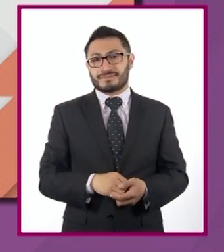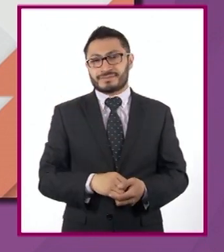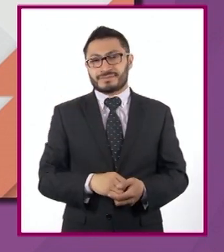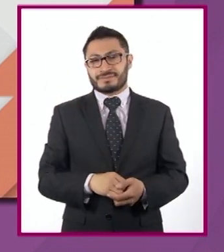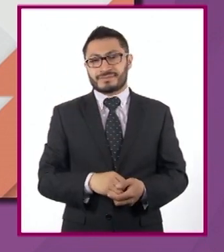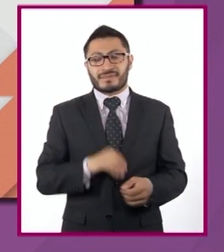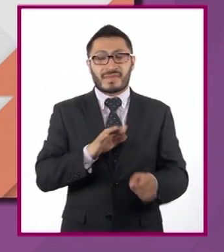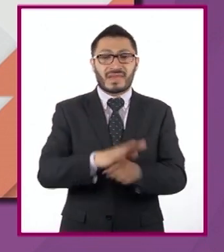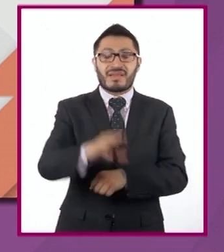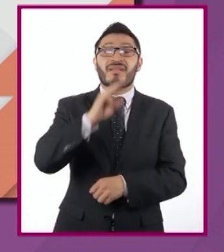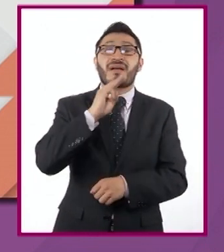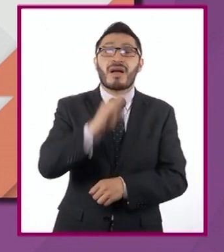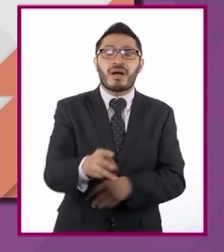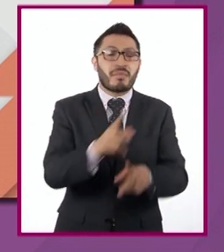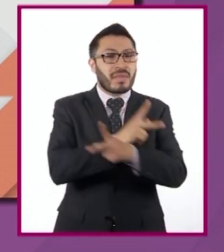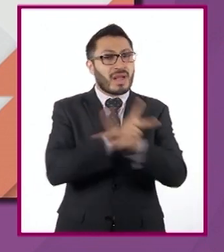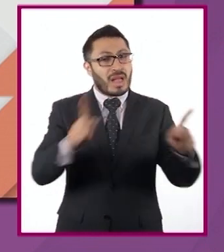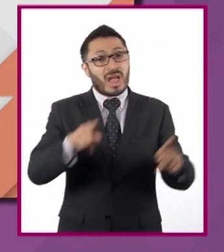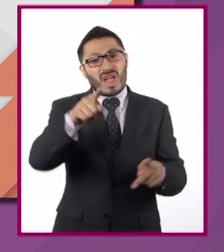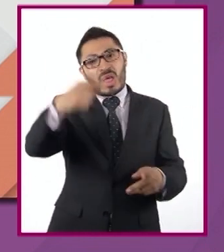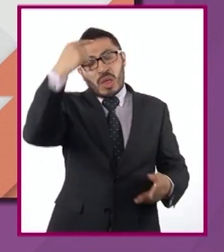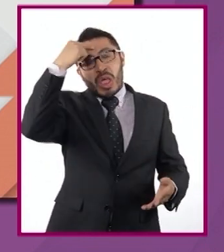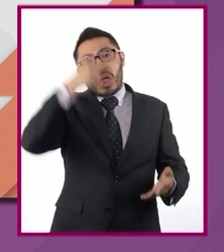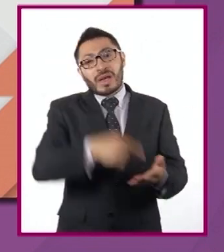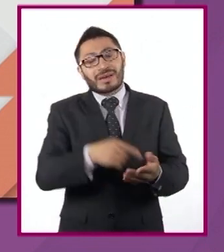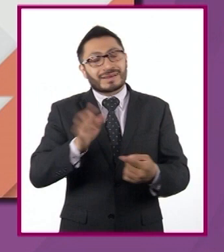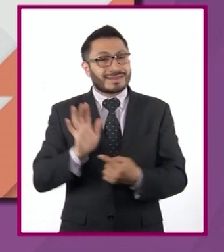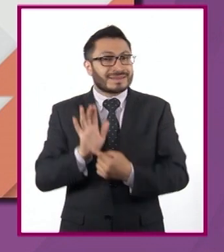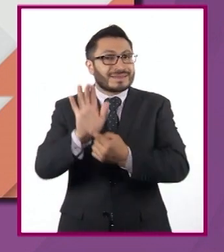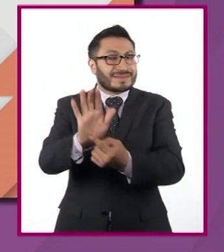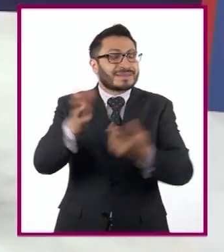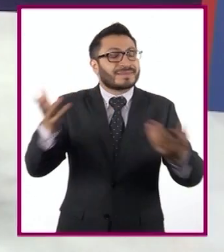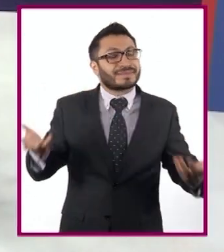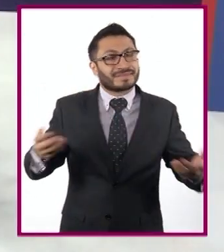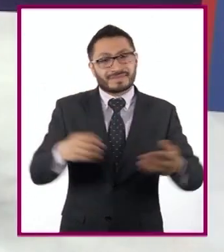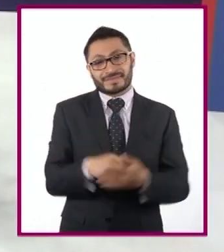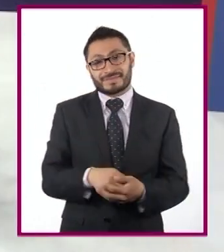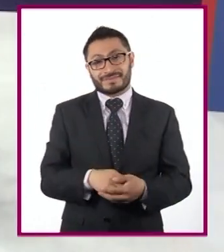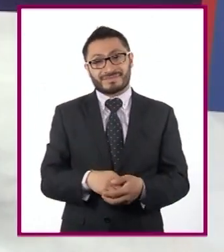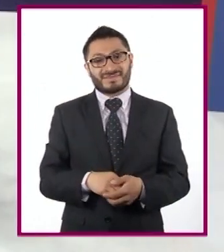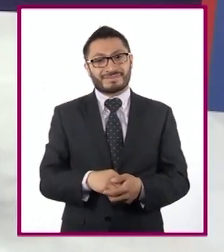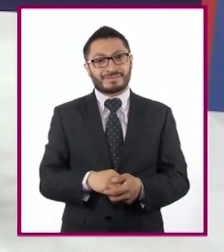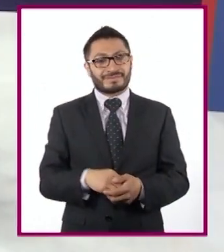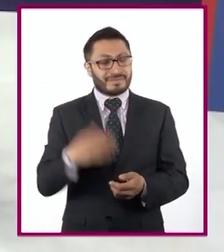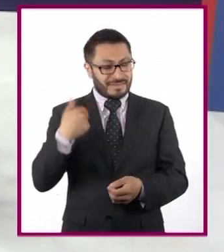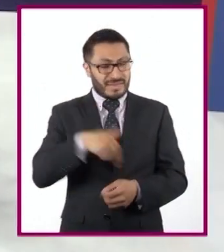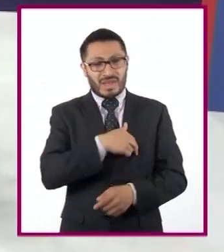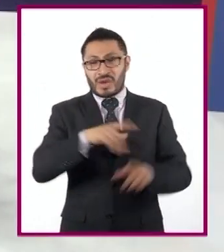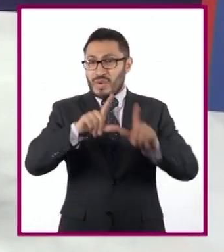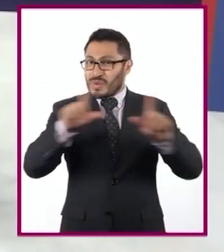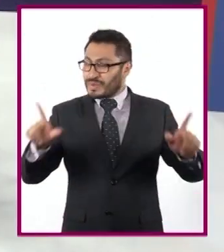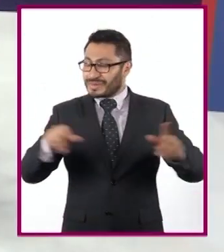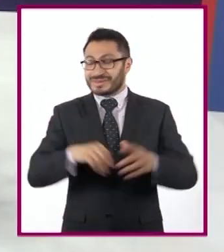¿Qué mensaje publicitario piensan que trató de dar la imagen? Estamos listos, maestra.